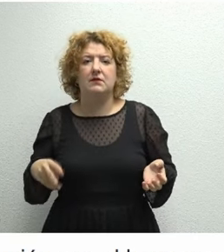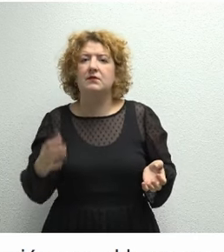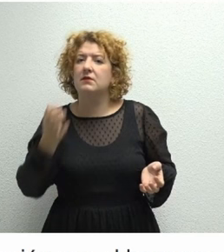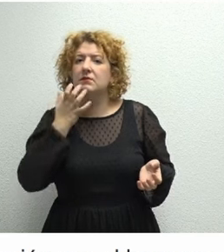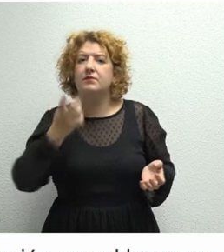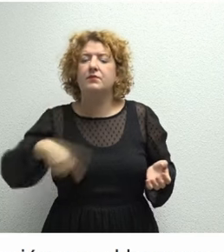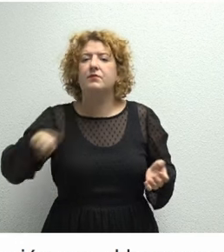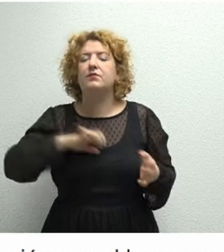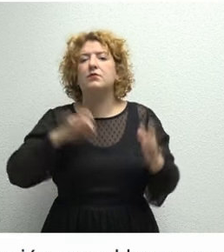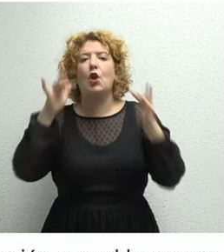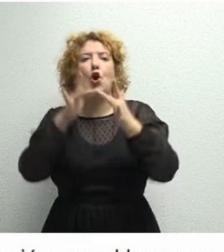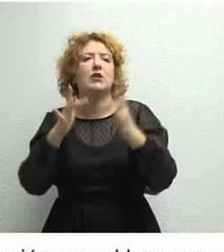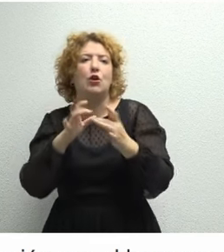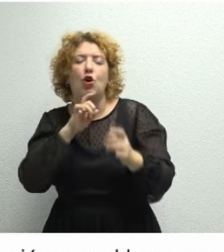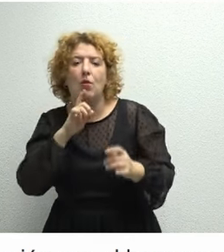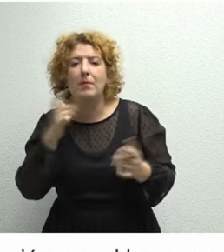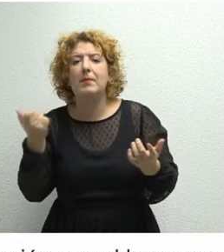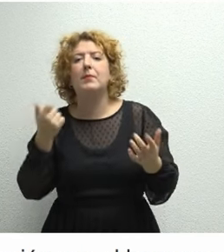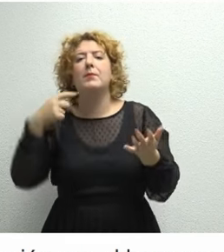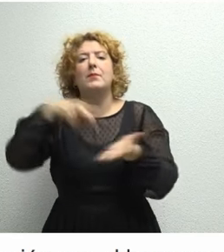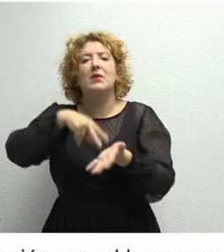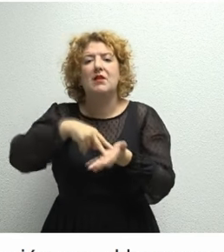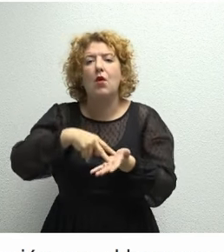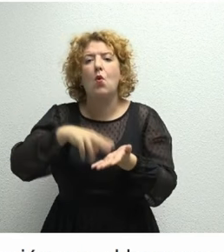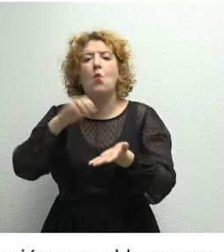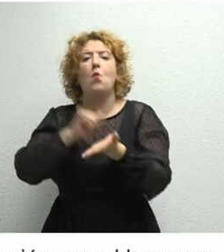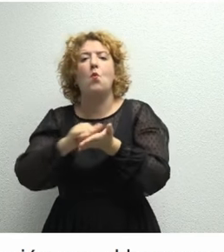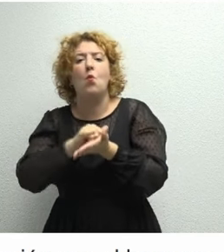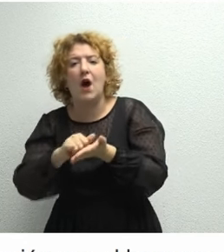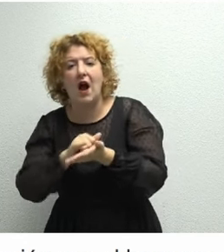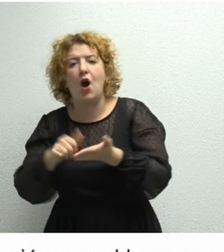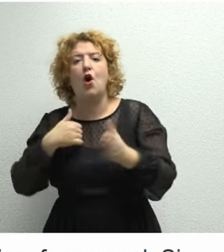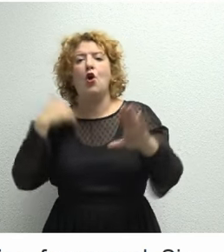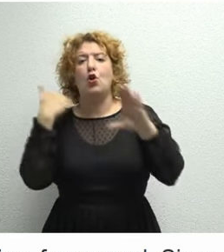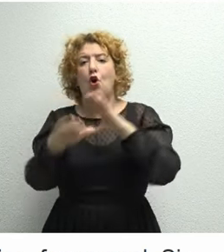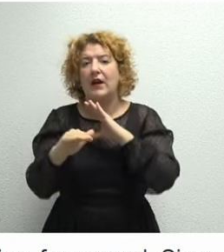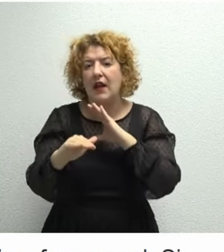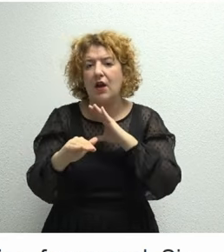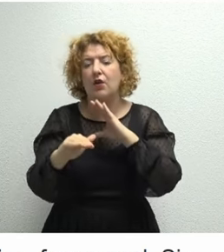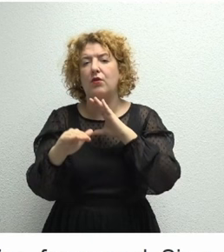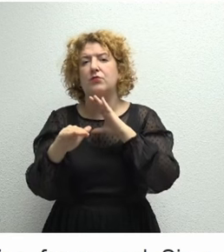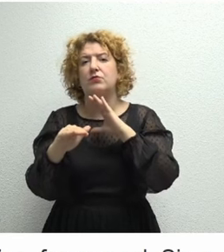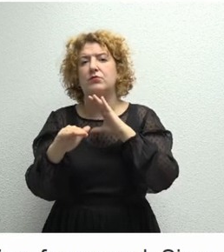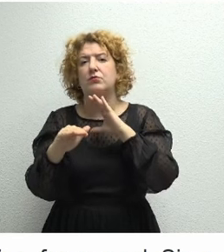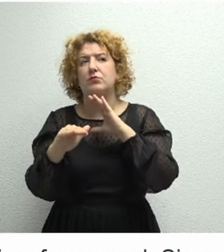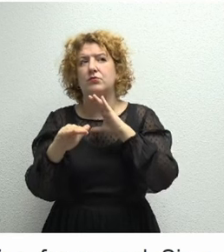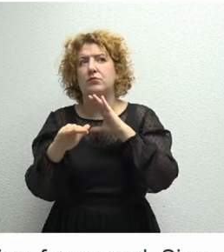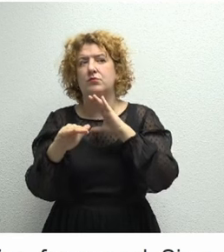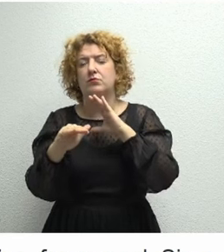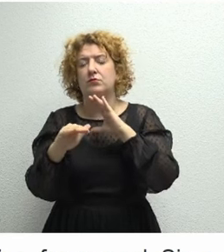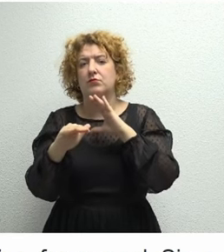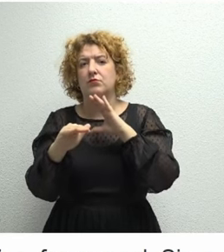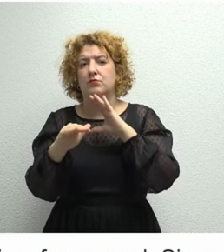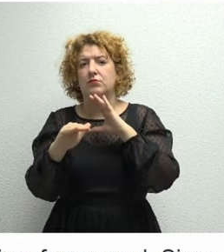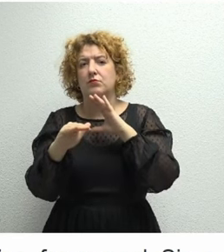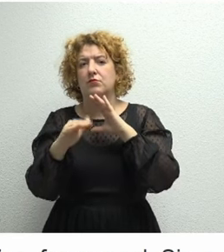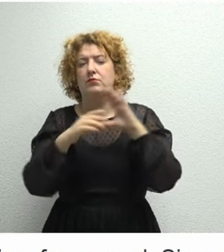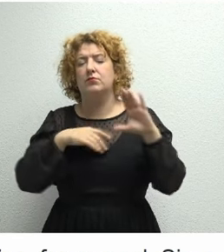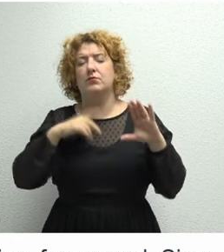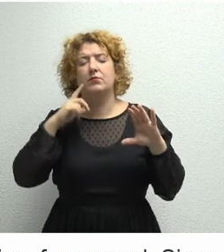o sea lo podemos hacer presencial lo hacemos por Whatsapp lo hacemos por correo hemos vivido la pandemia lo hemos hecho en eh en